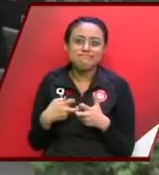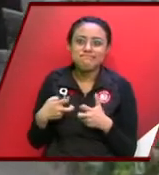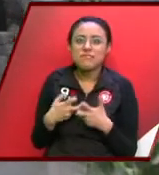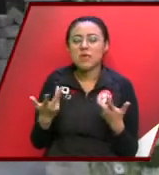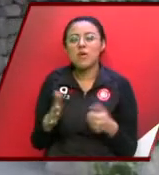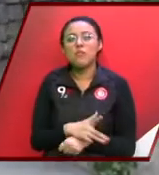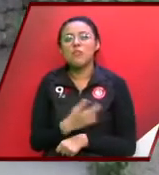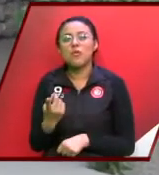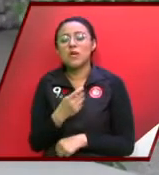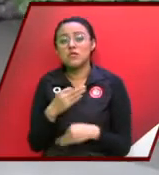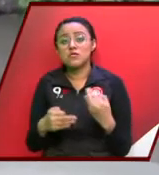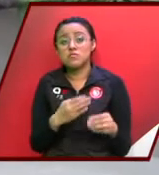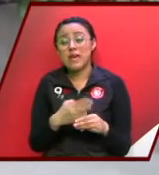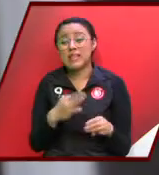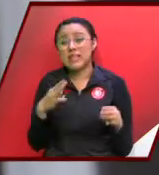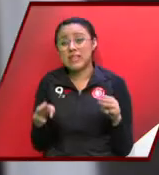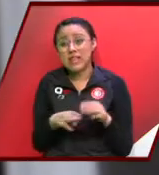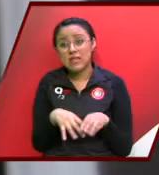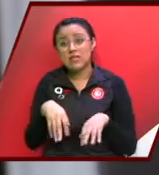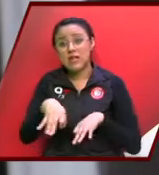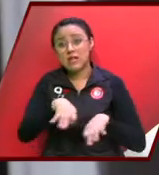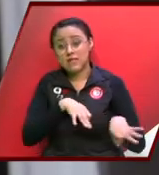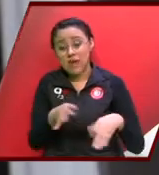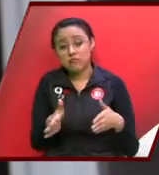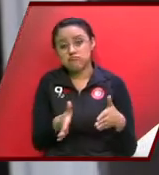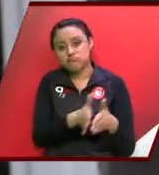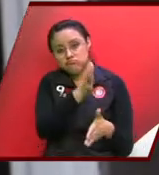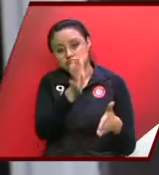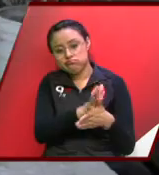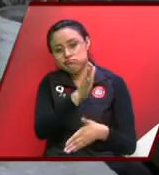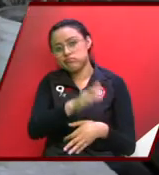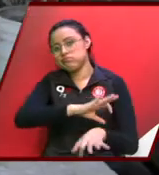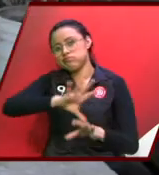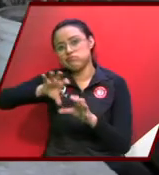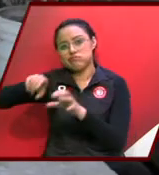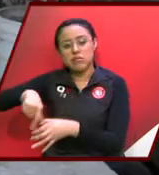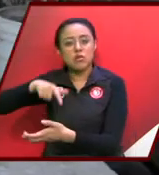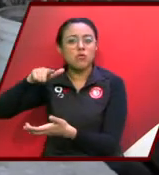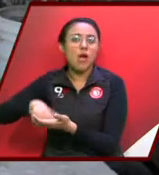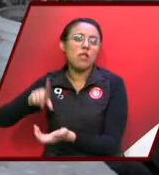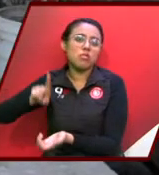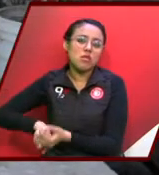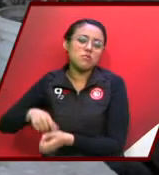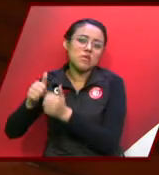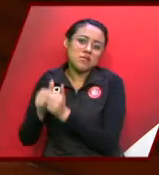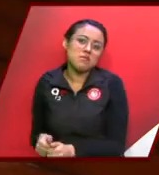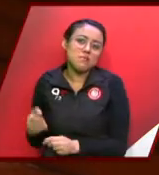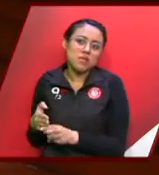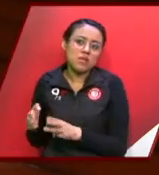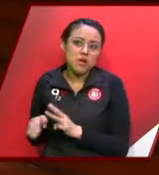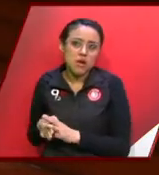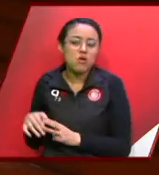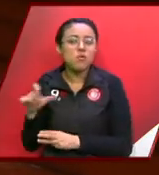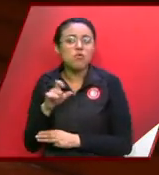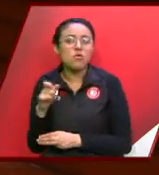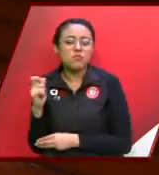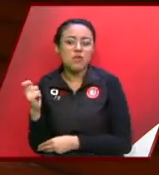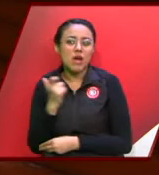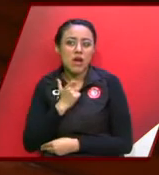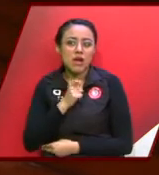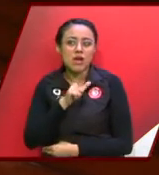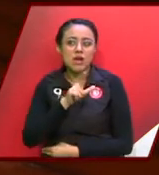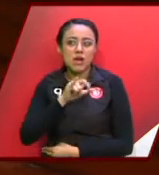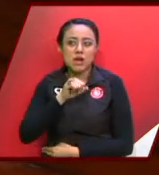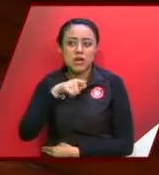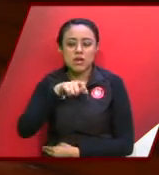pues asegura que las herramientas con las que ejerce su oficio de albañilería se quedaron en la obra donde trabajó. ¿Cuándo me van a pagar mi liquidación